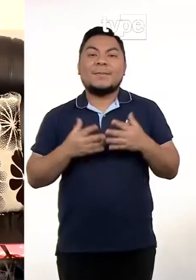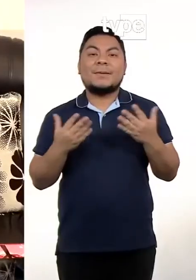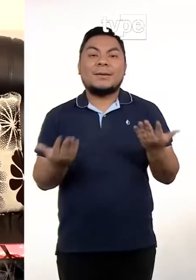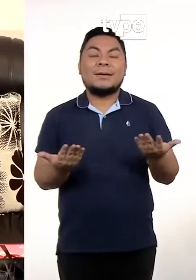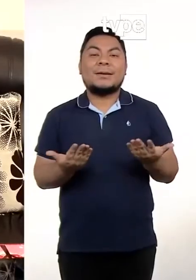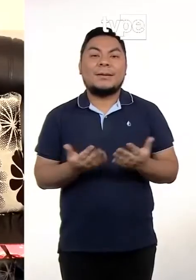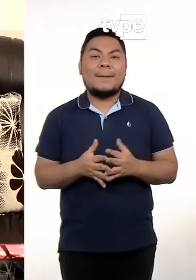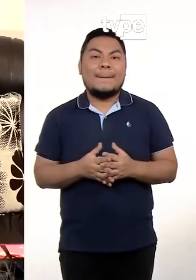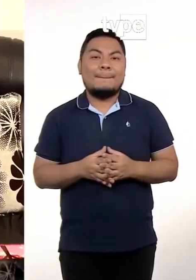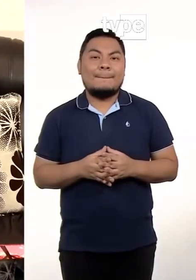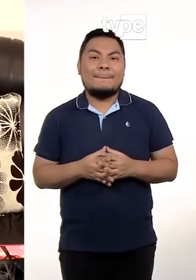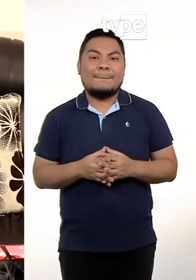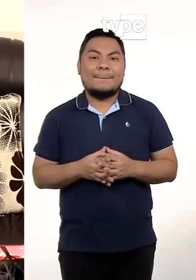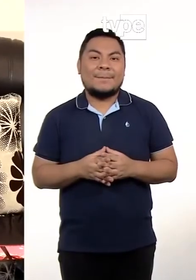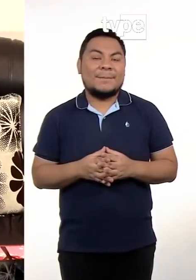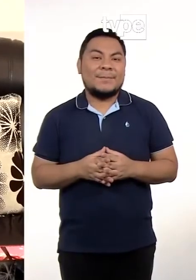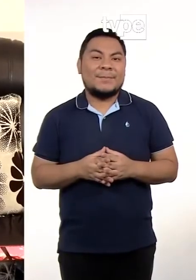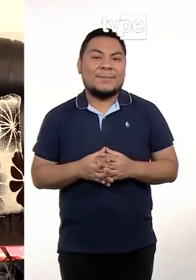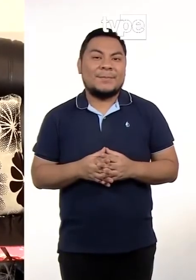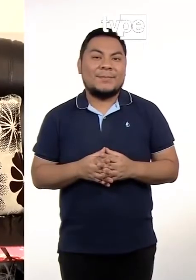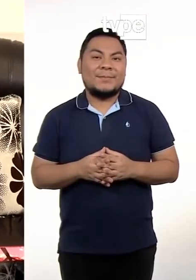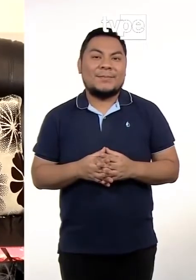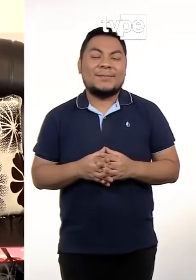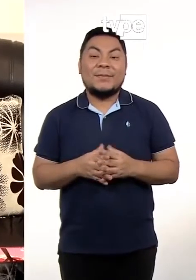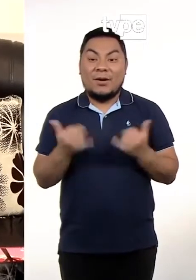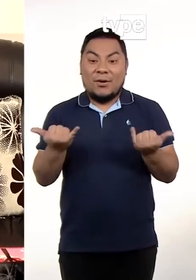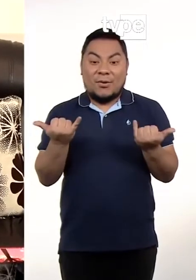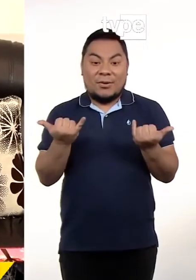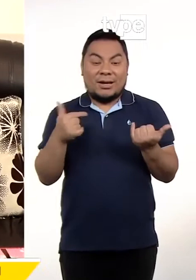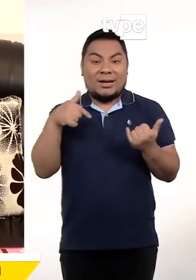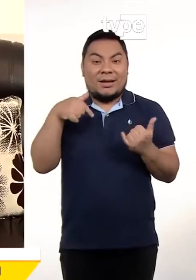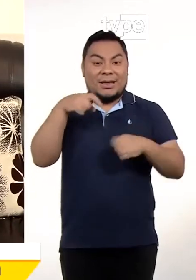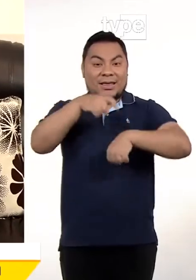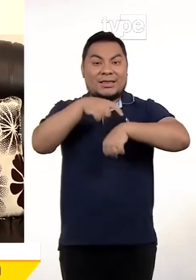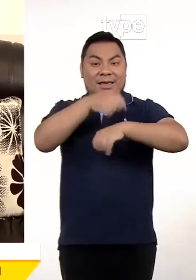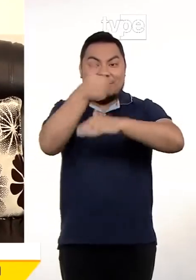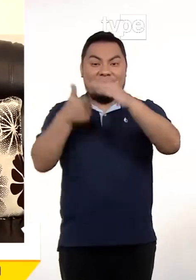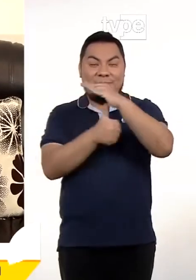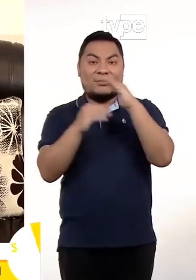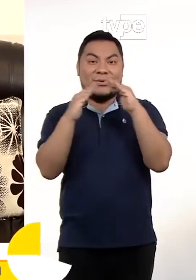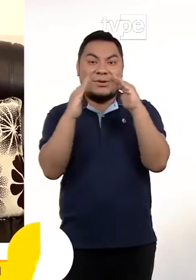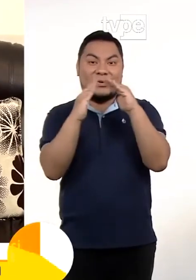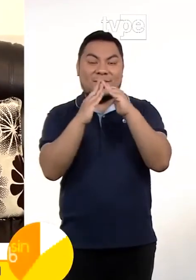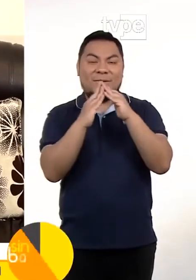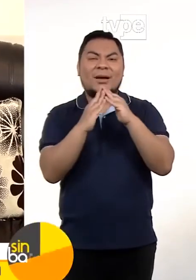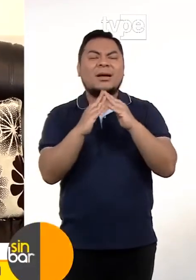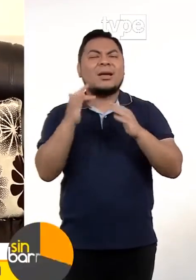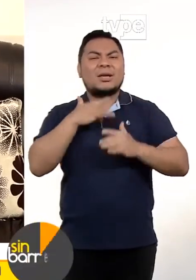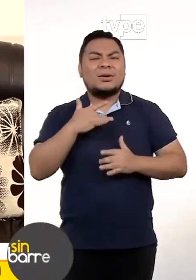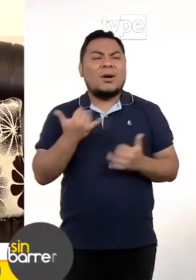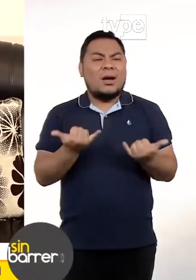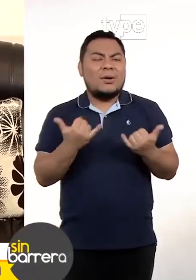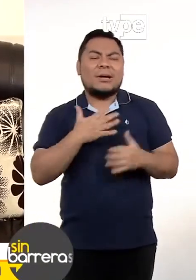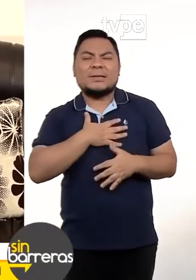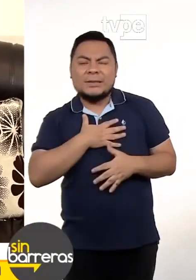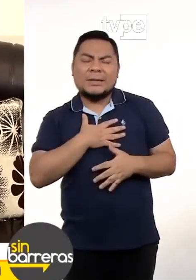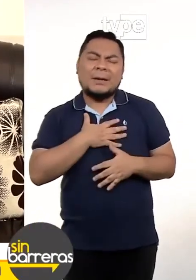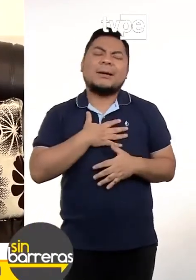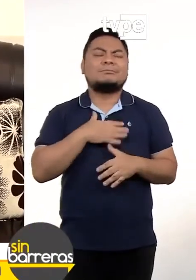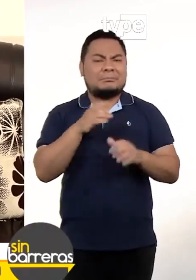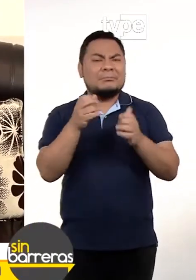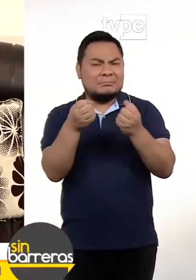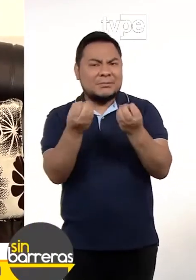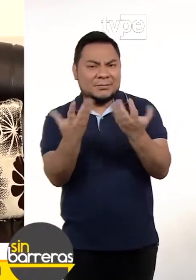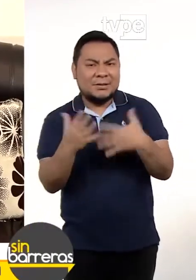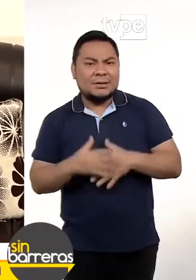En esta época de cuarentena, la estoy pasando, dadas las circunstancias,